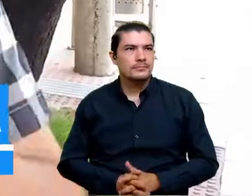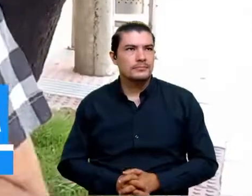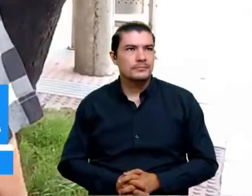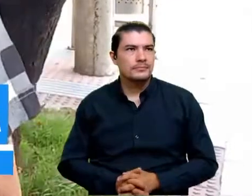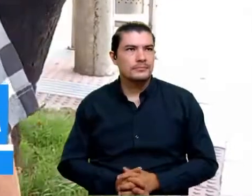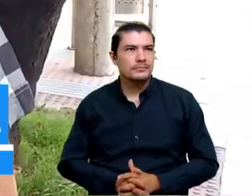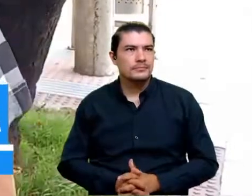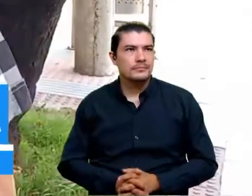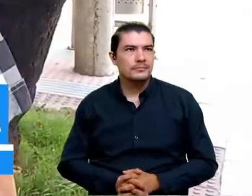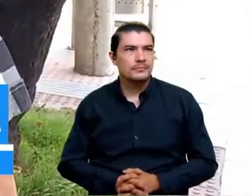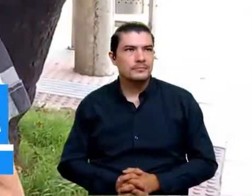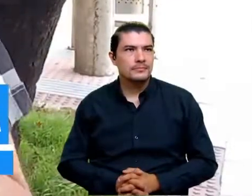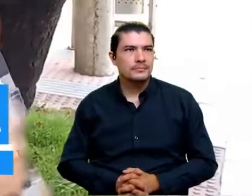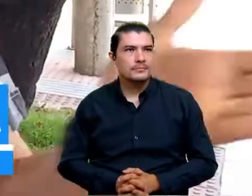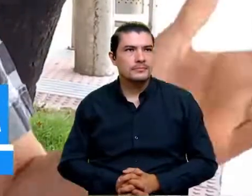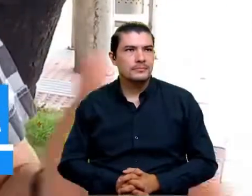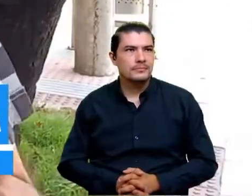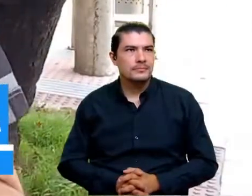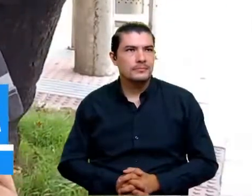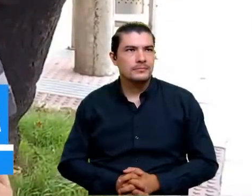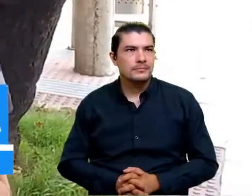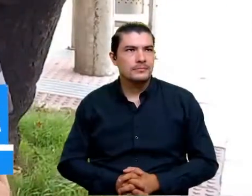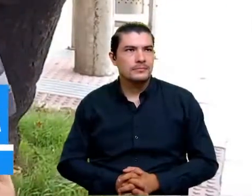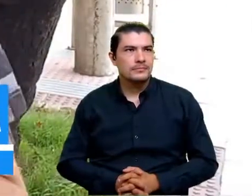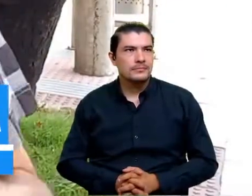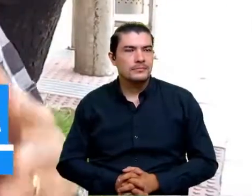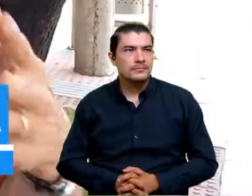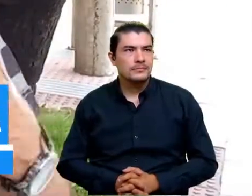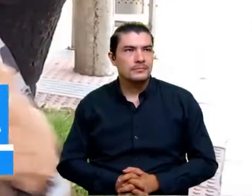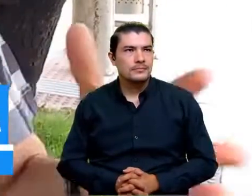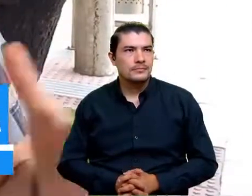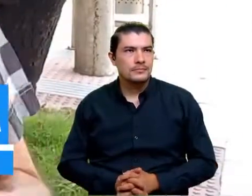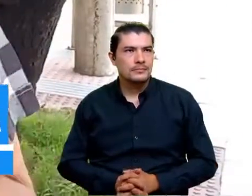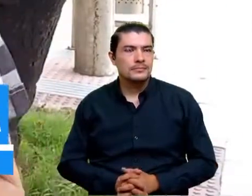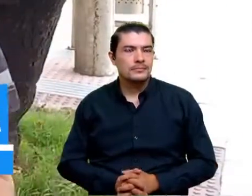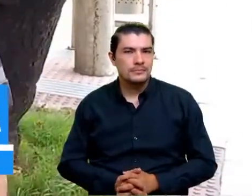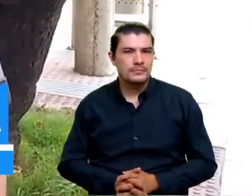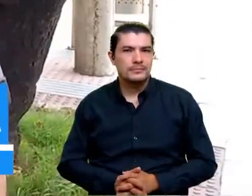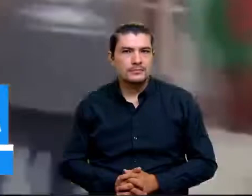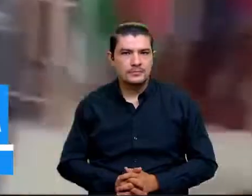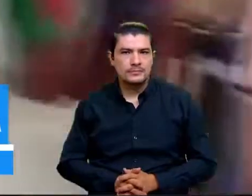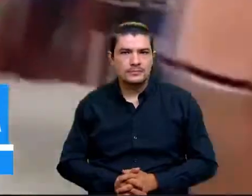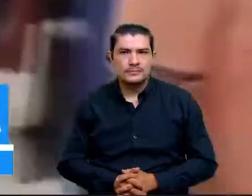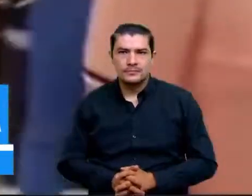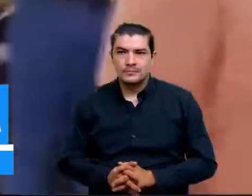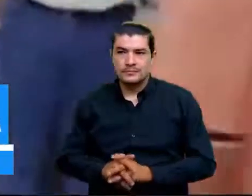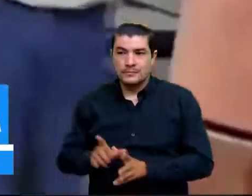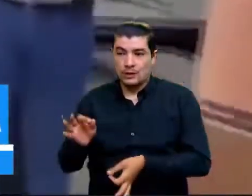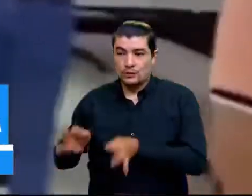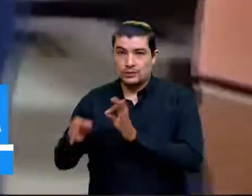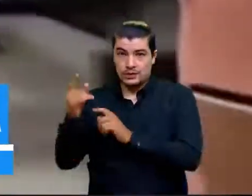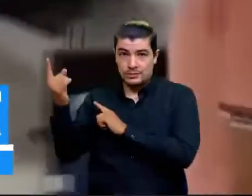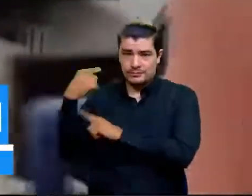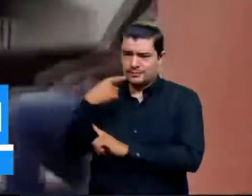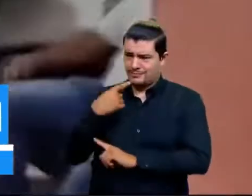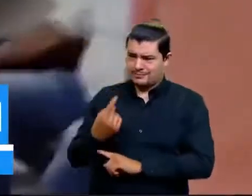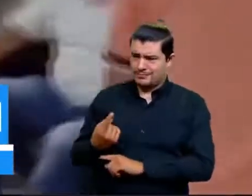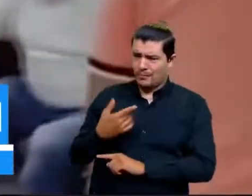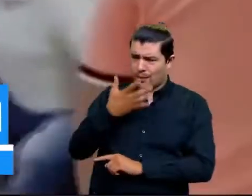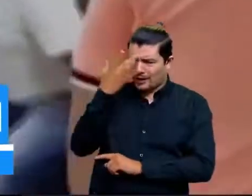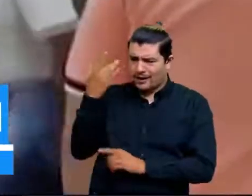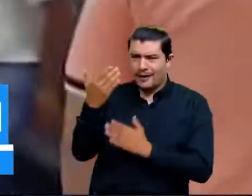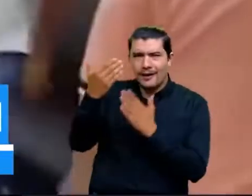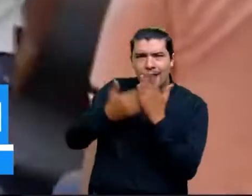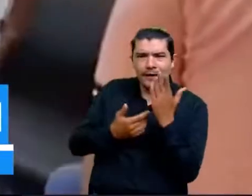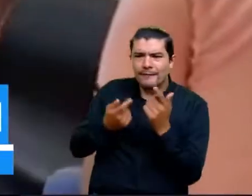es de ellas para poder subsanar cualquier documento que le falte cuando uno se posiciona en cualquier cargo esta actuación provocó que hoy